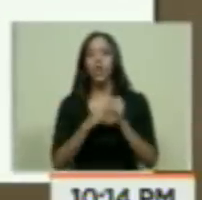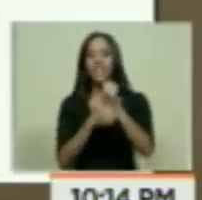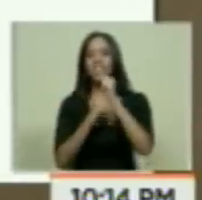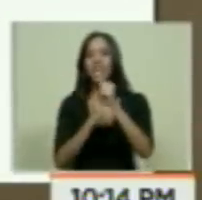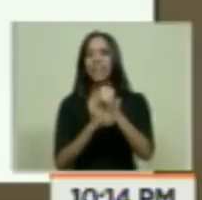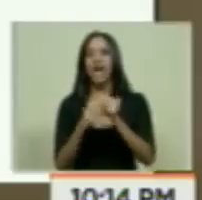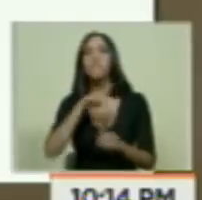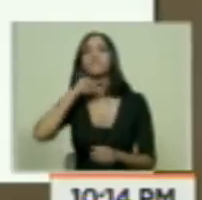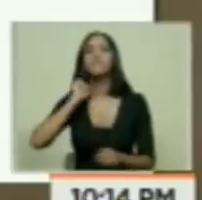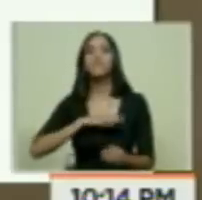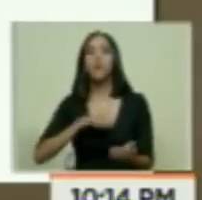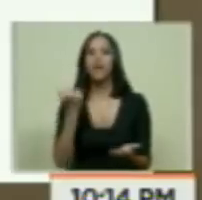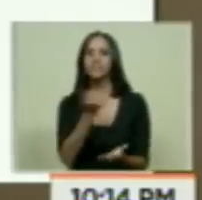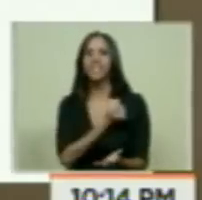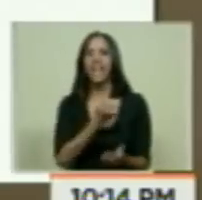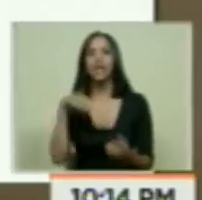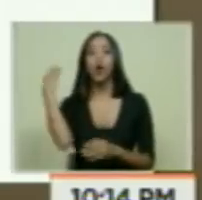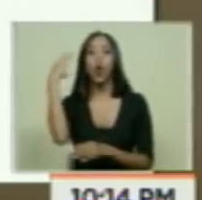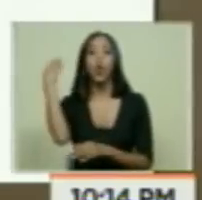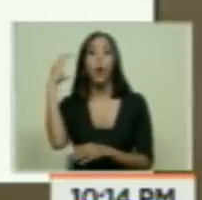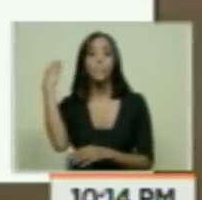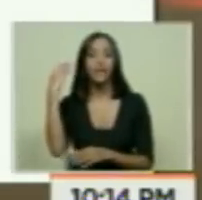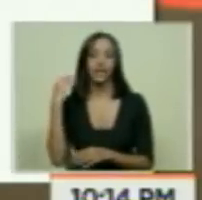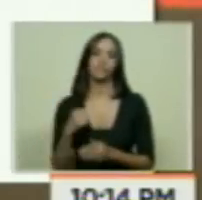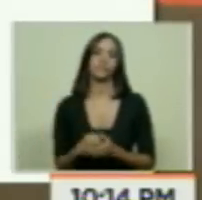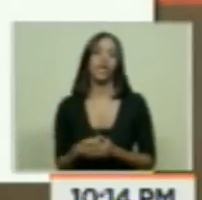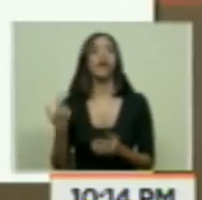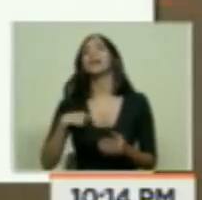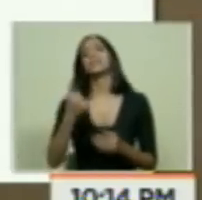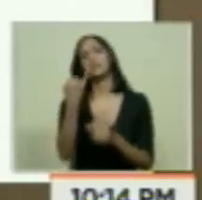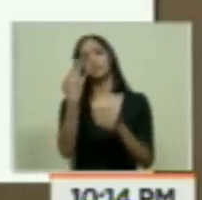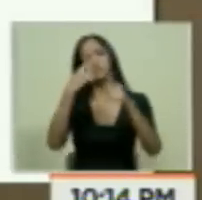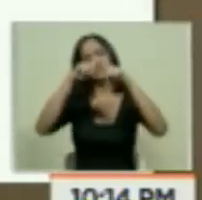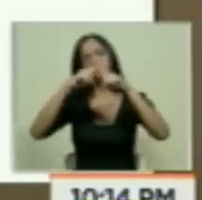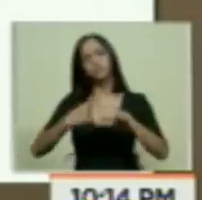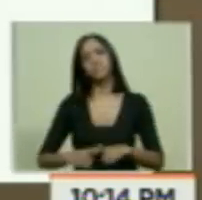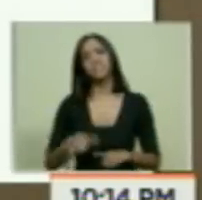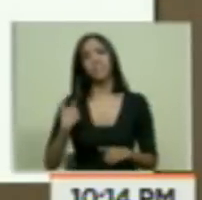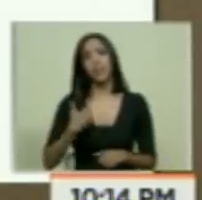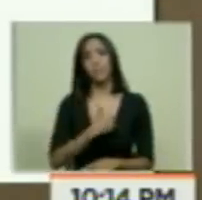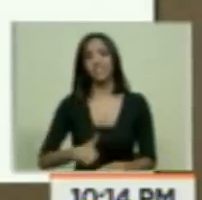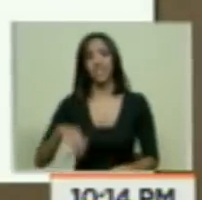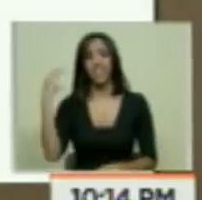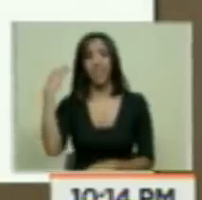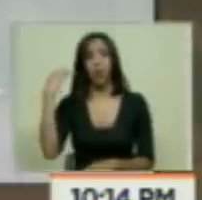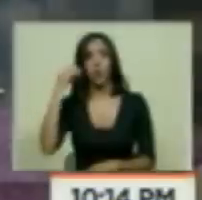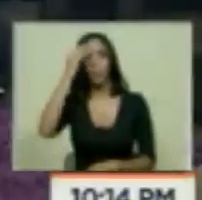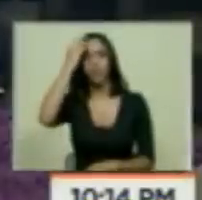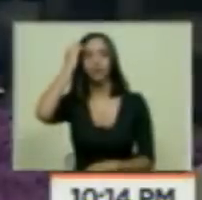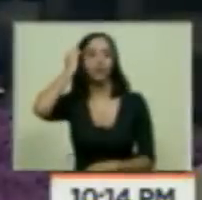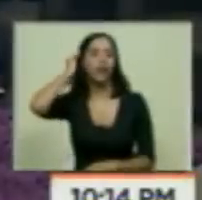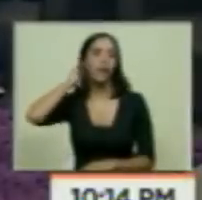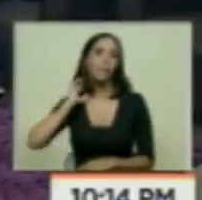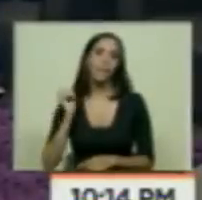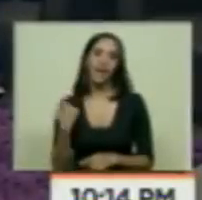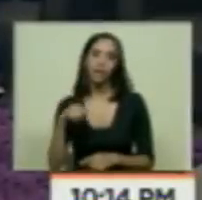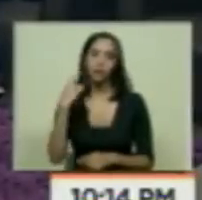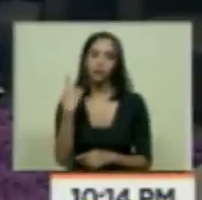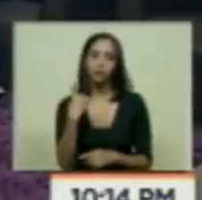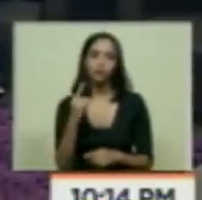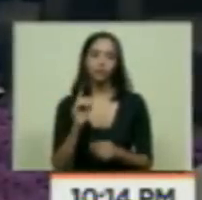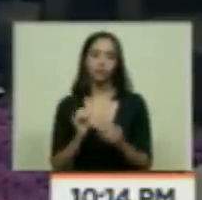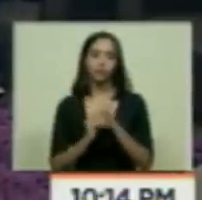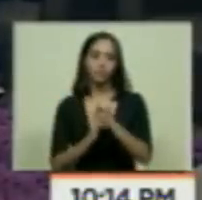en Colombia. Hay que sacar la cuenta de cuántos días tiene Duque en el poder para sacar la relación. Yo creo que es un dirigente casi